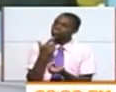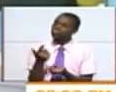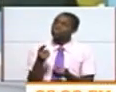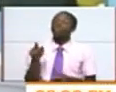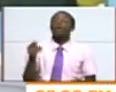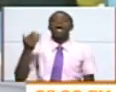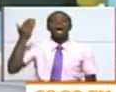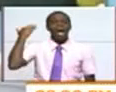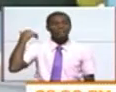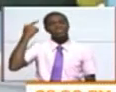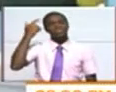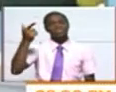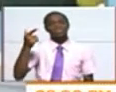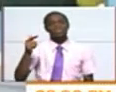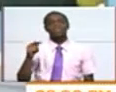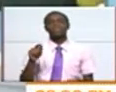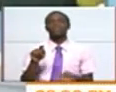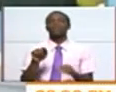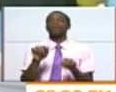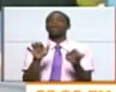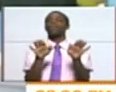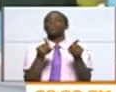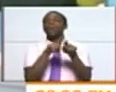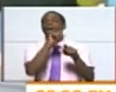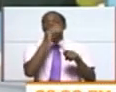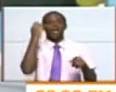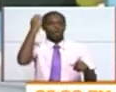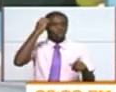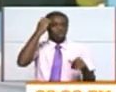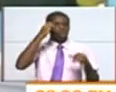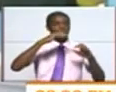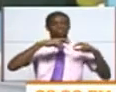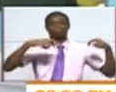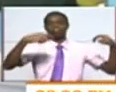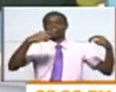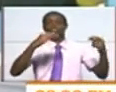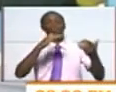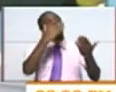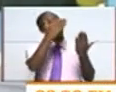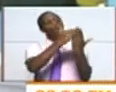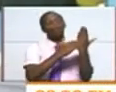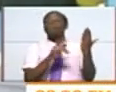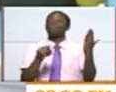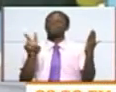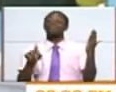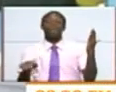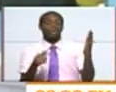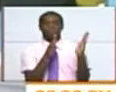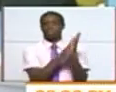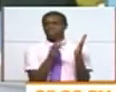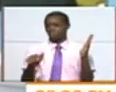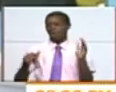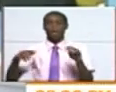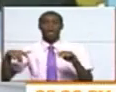la última resolución de la Eurocámara sobre Venezuela que condena la represión y las muertes de civiles. ¿Por qué la